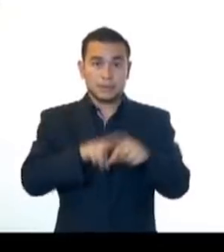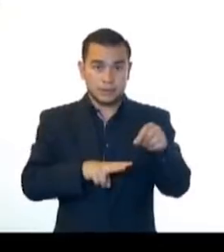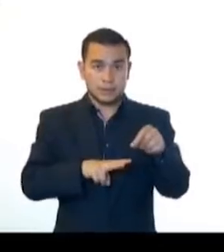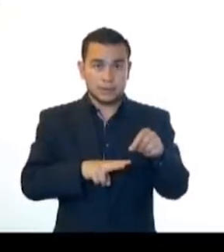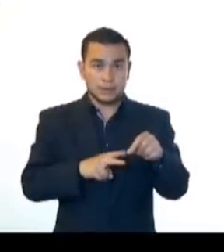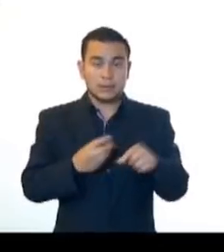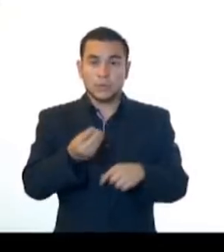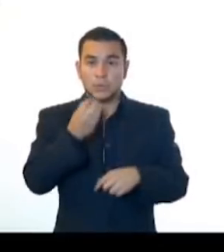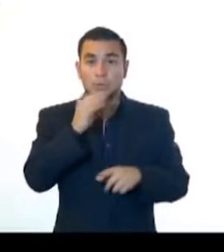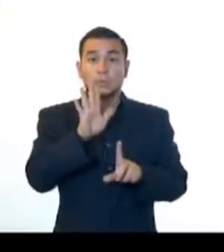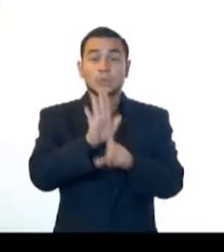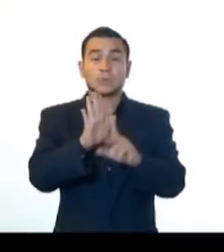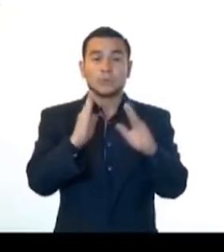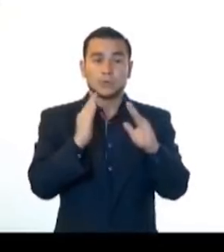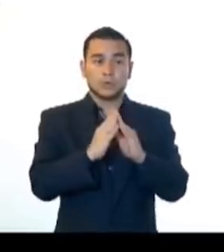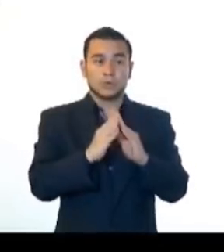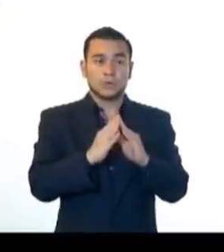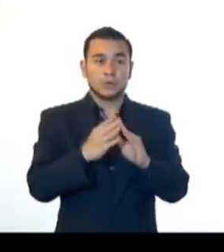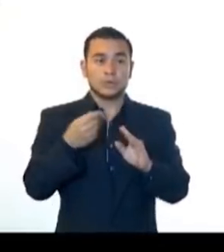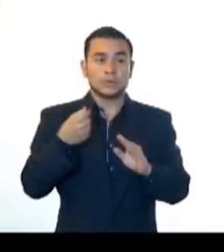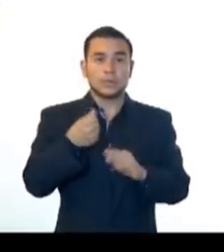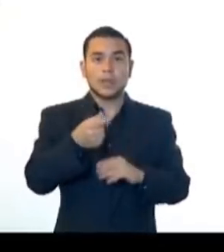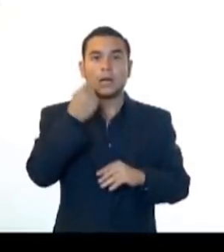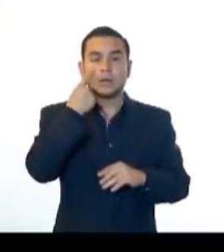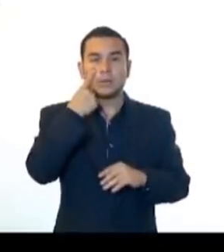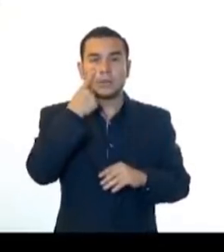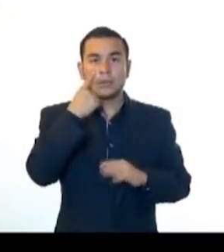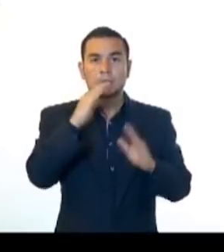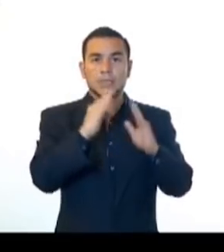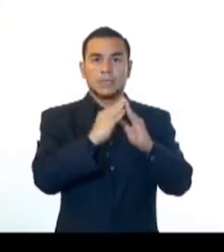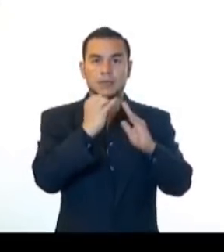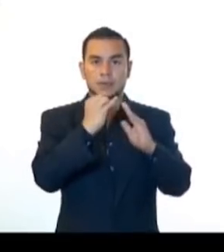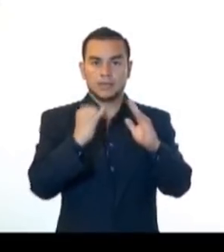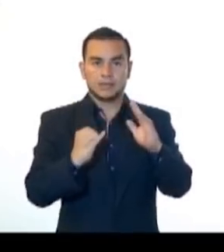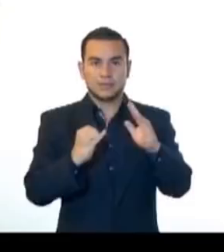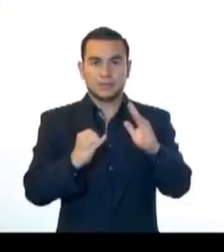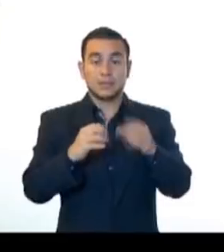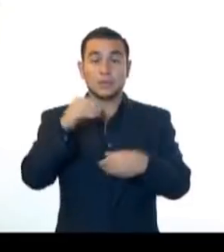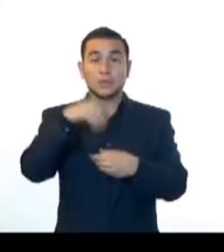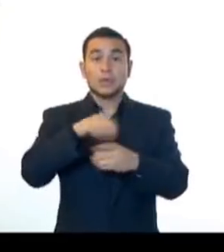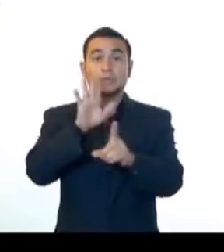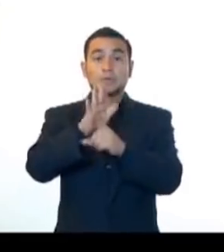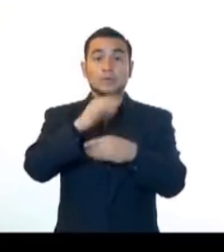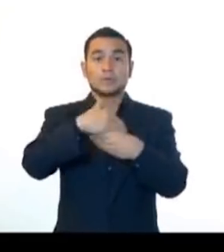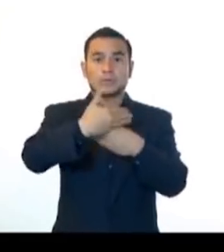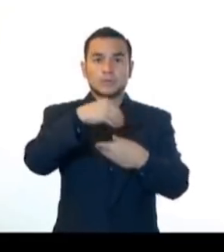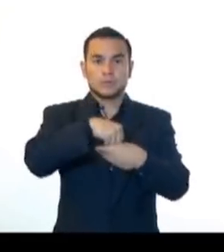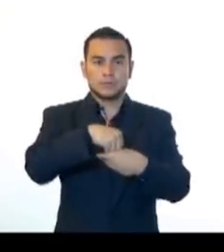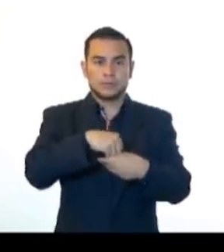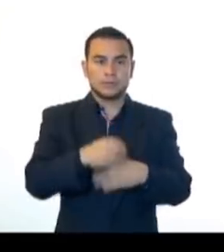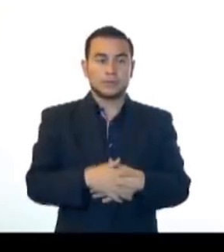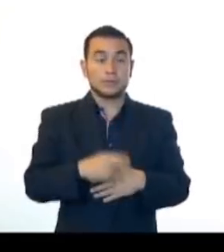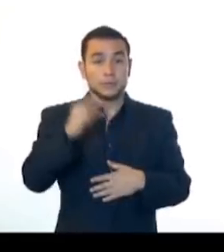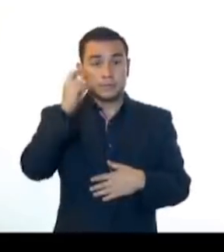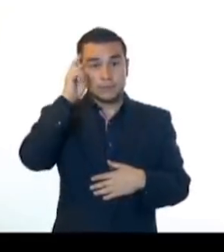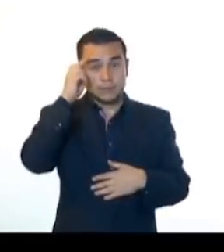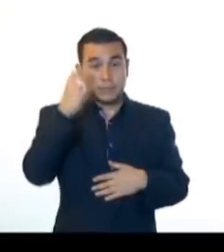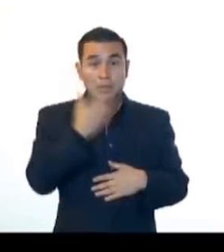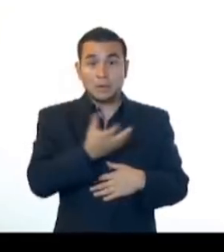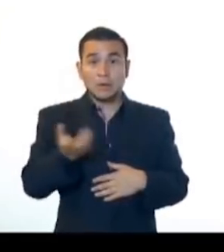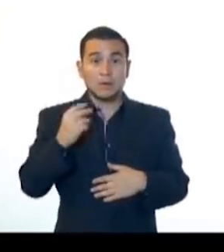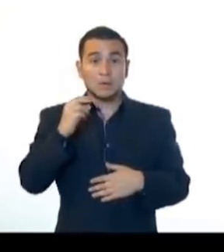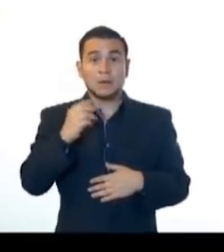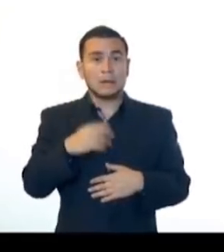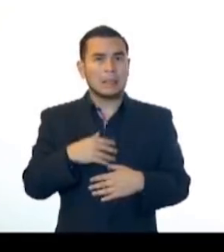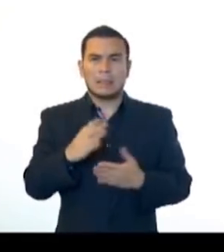para alimentación de tu hogar, tu pago será por medio de la vivienda y será depositado en tu cuenta. Entonces, es decir, en ese caso